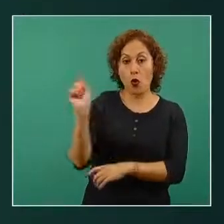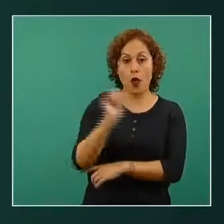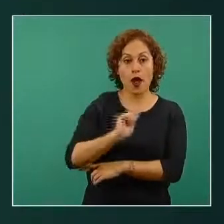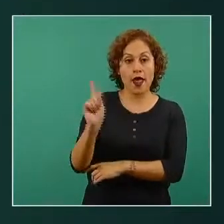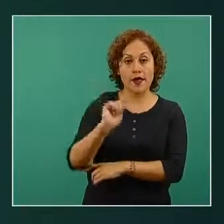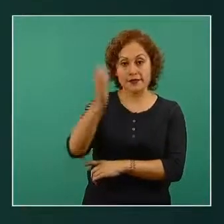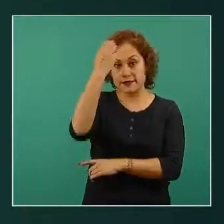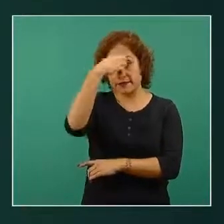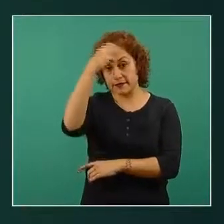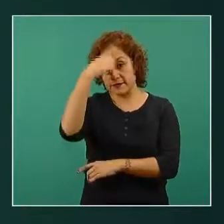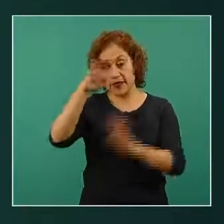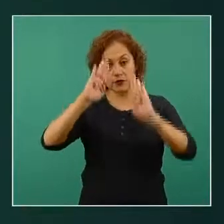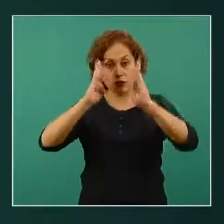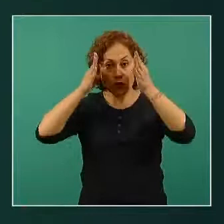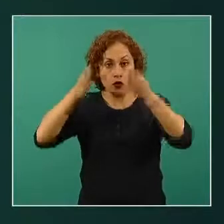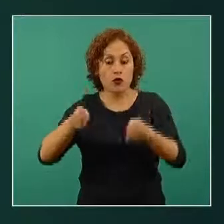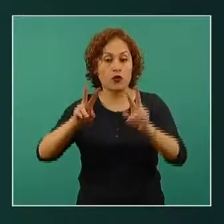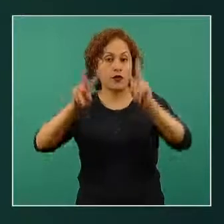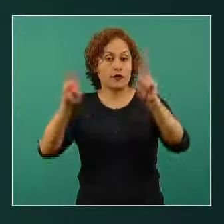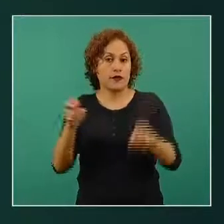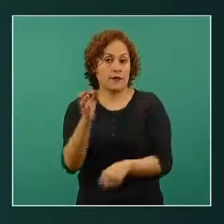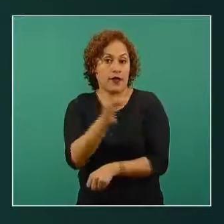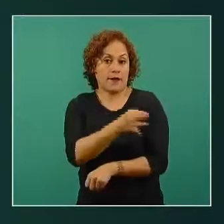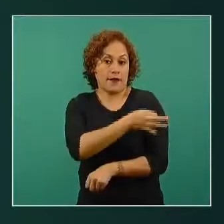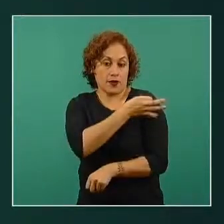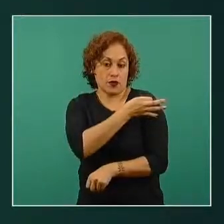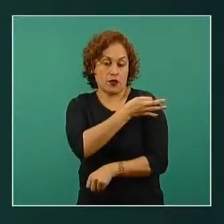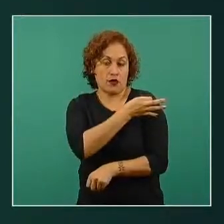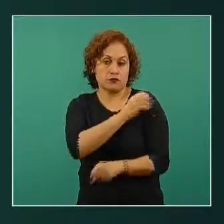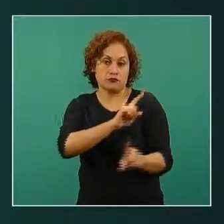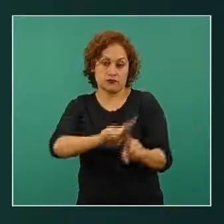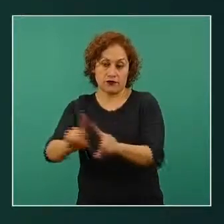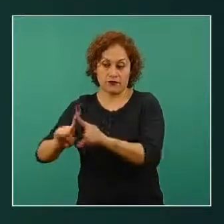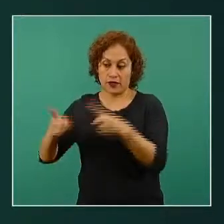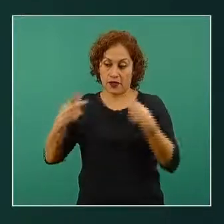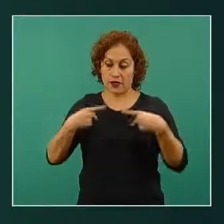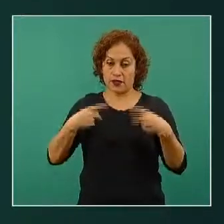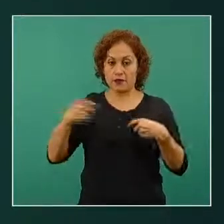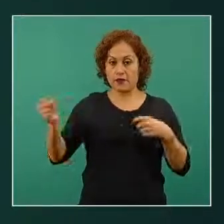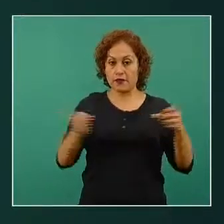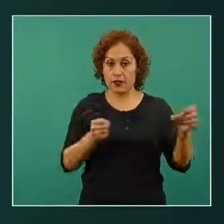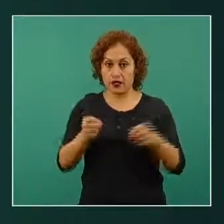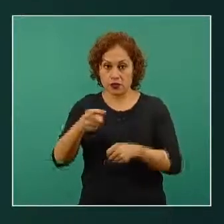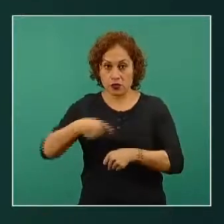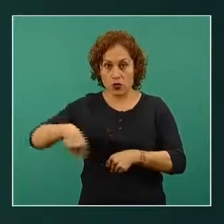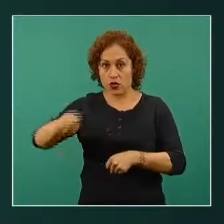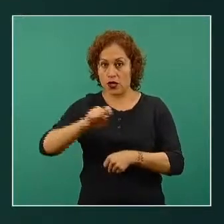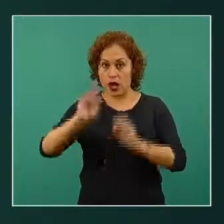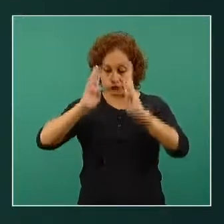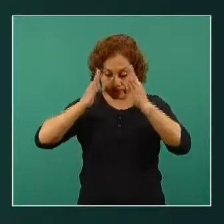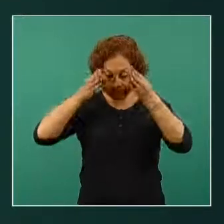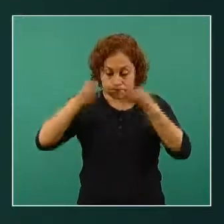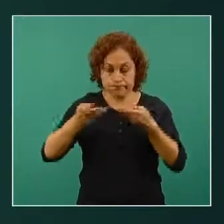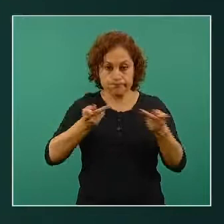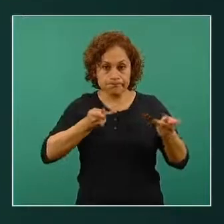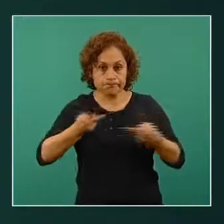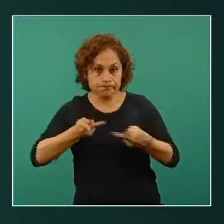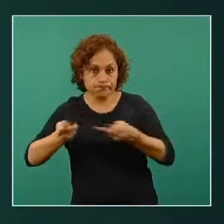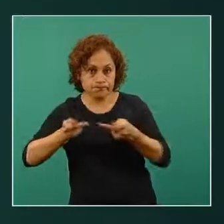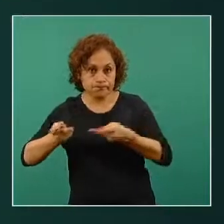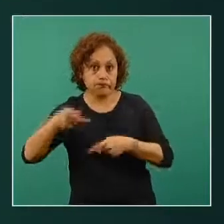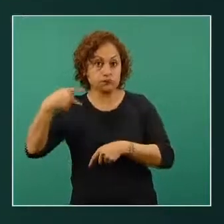expertos nacionales e internacionales conformados desde el año pasado, desde mediados del año pasado, que en su momento